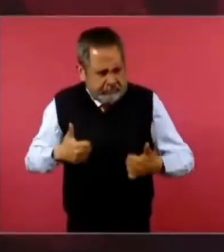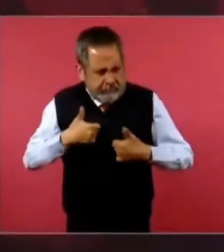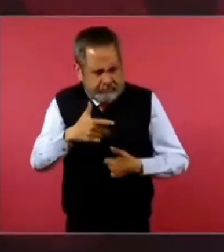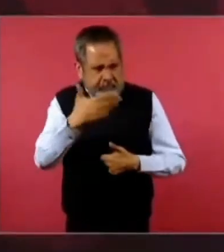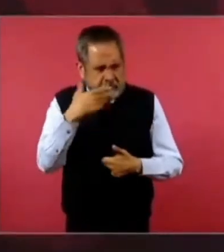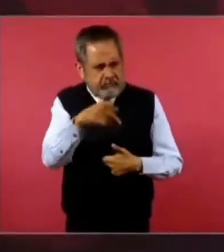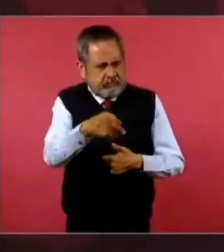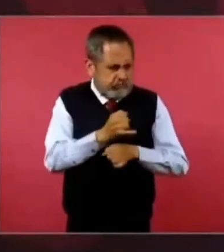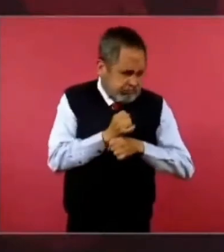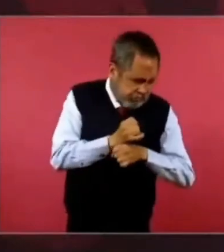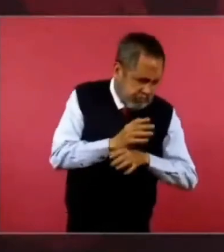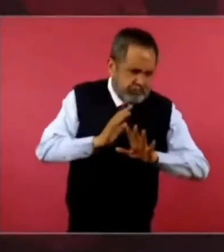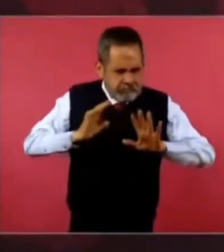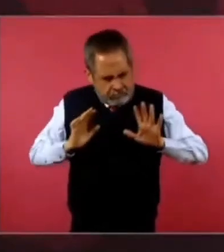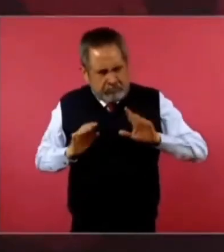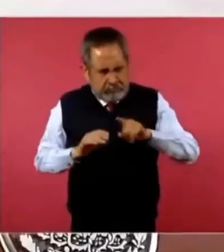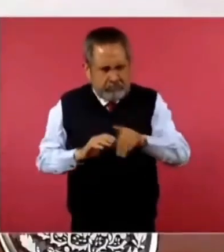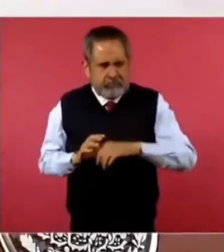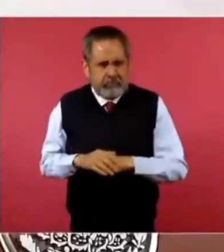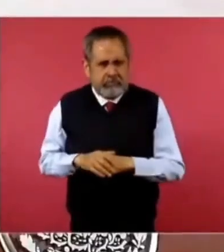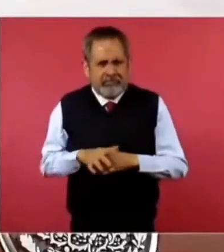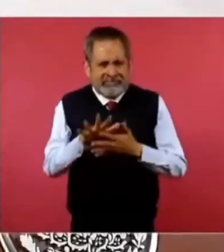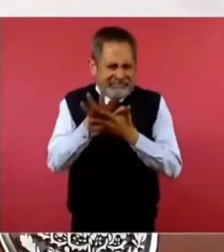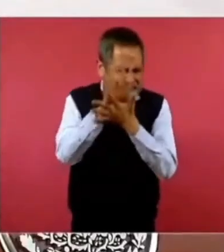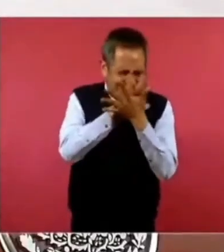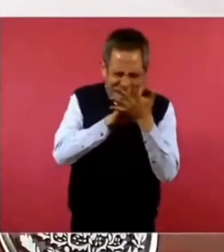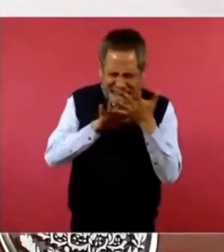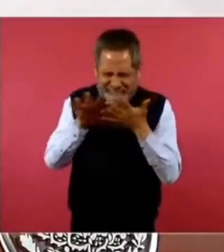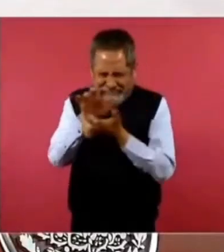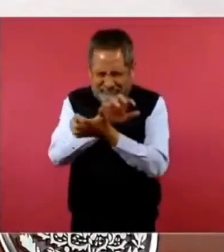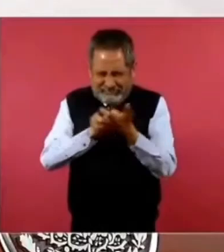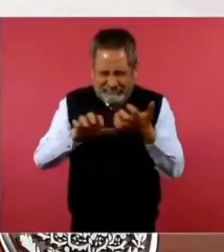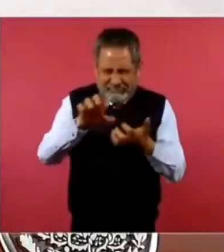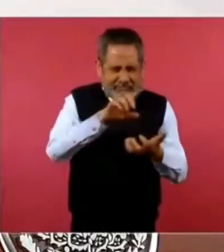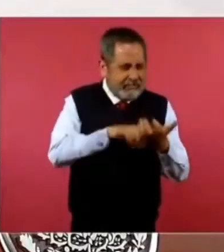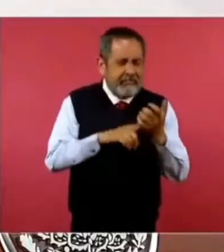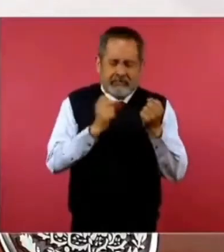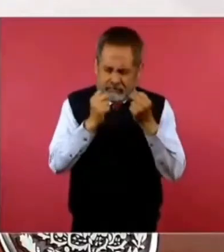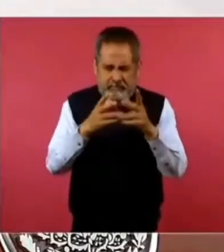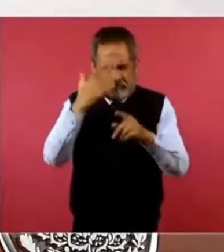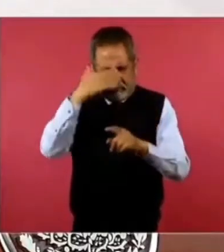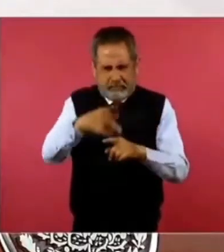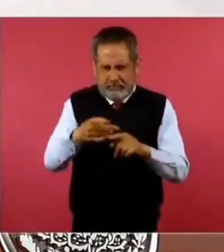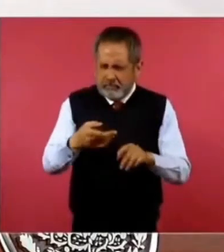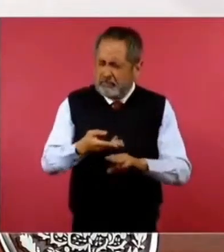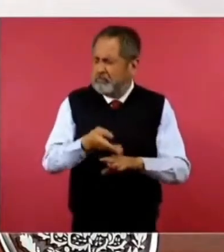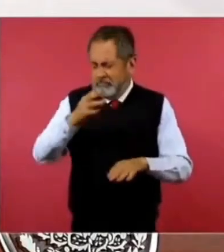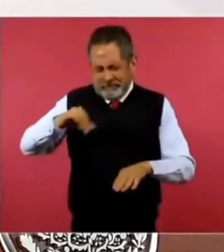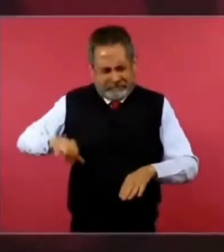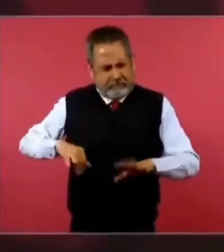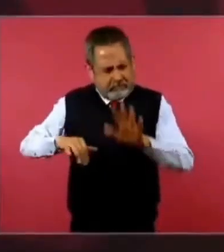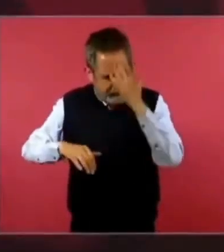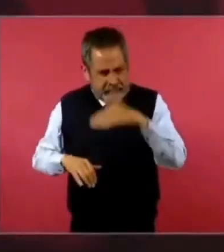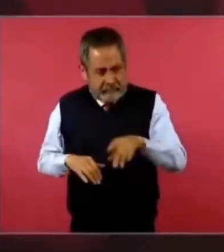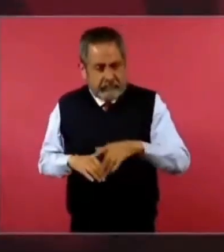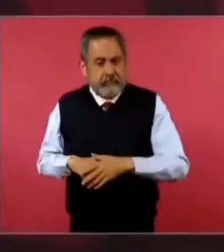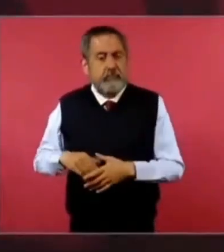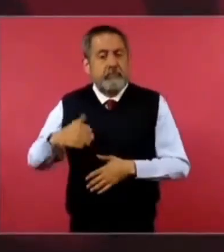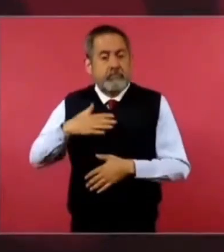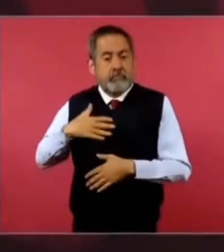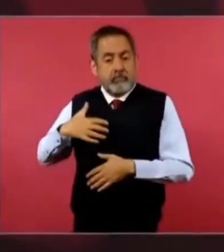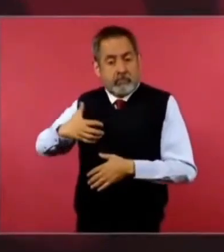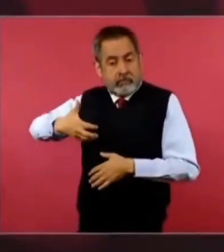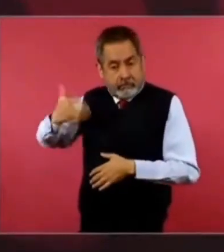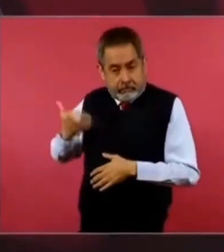Es porque se enmarañó mucho por los intereses este asunto. Y lo que estoy